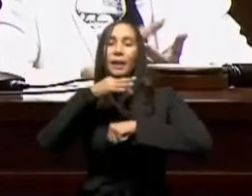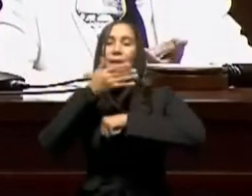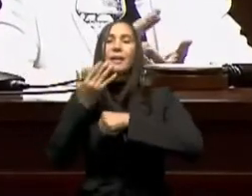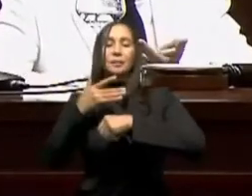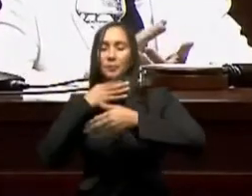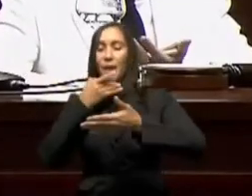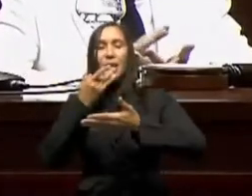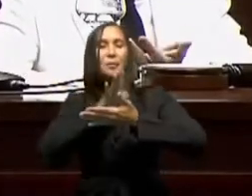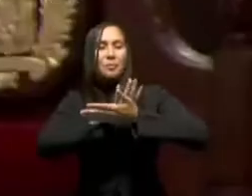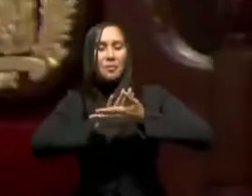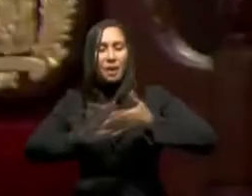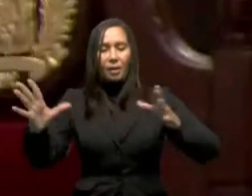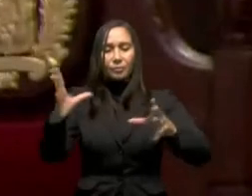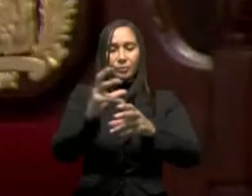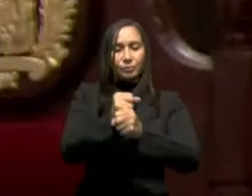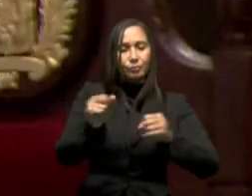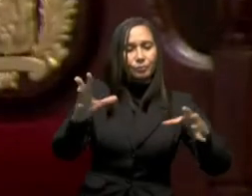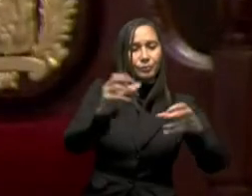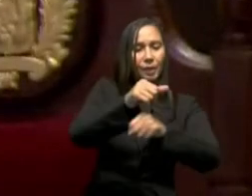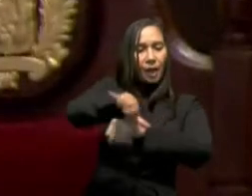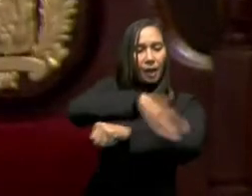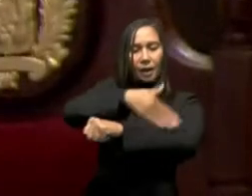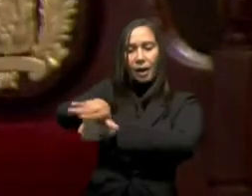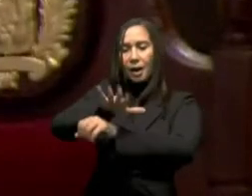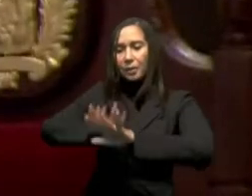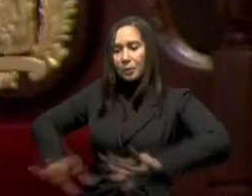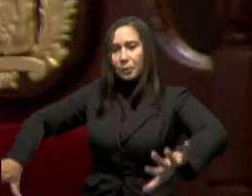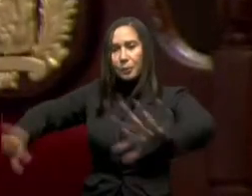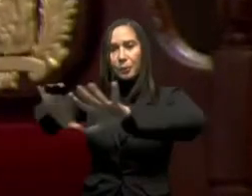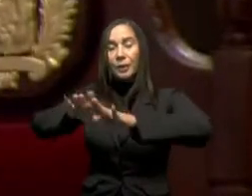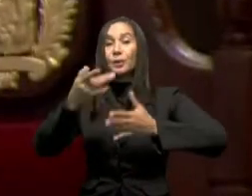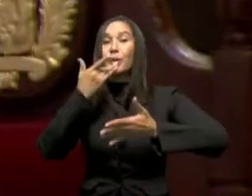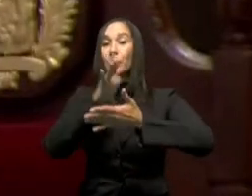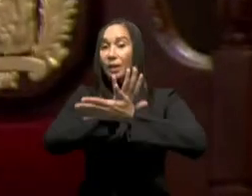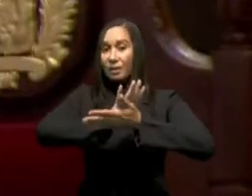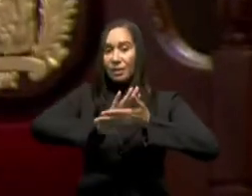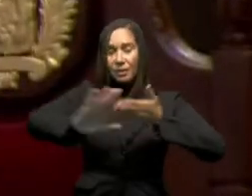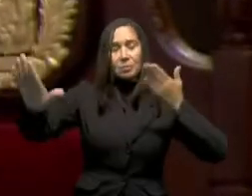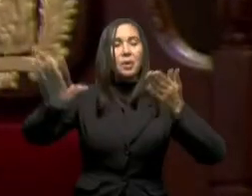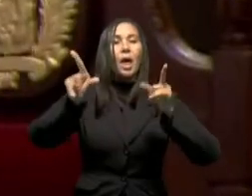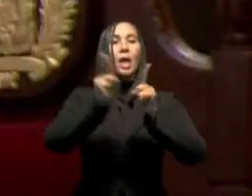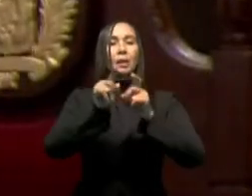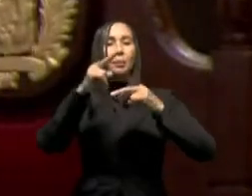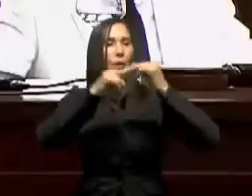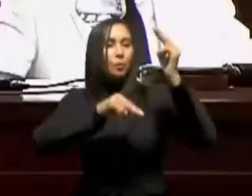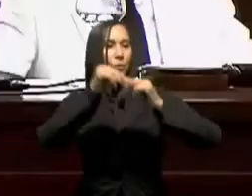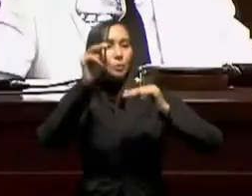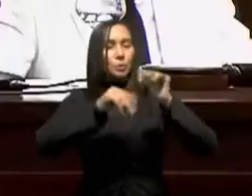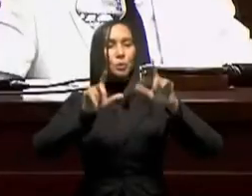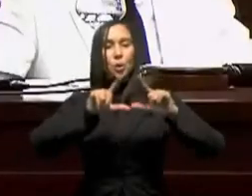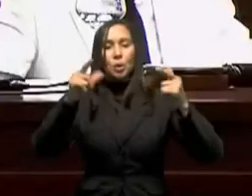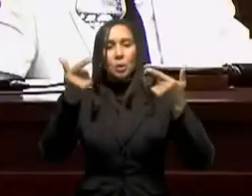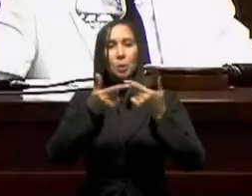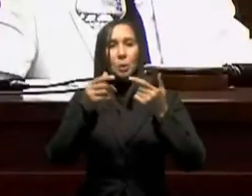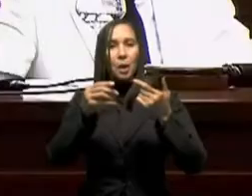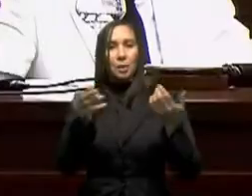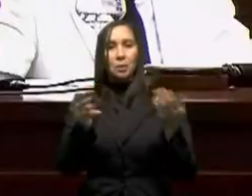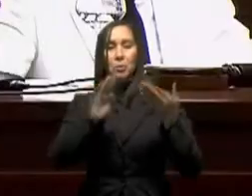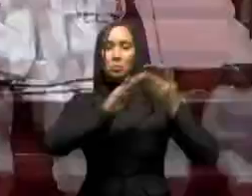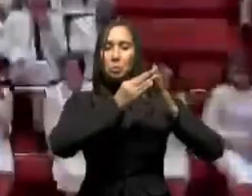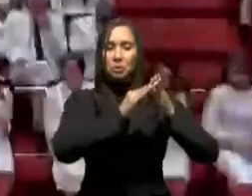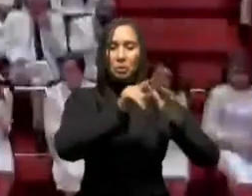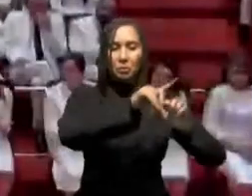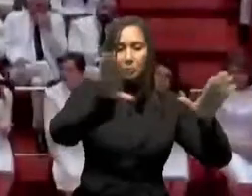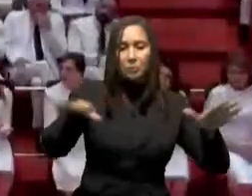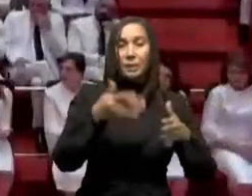los trabajos de recogida de factura, ejecutar las obras demandadas también por sus municipios.